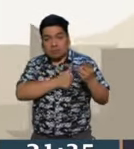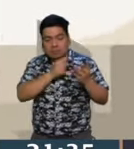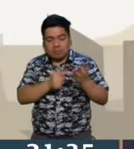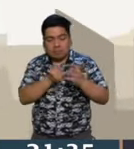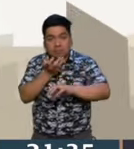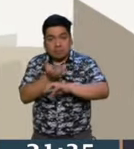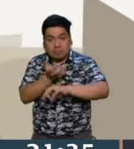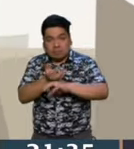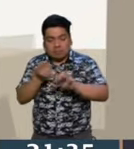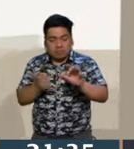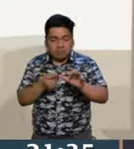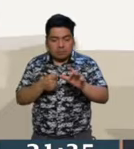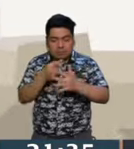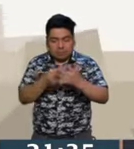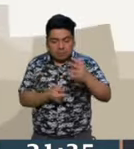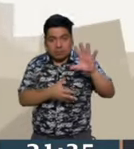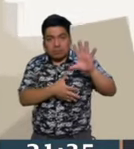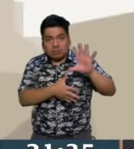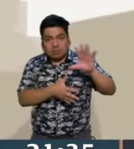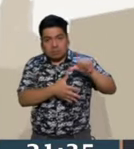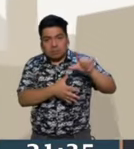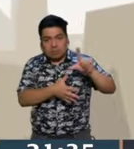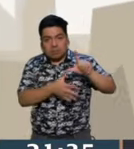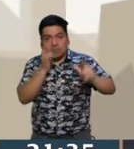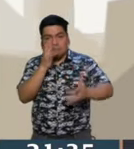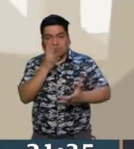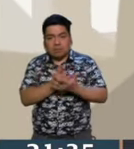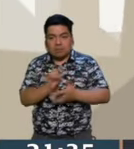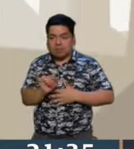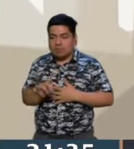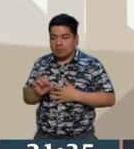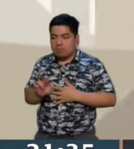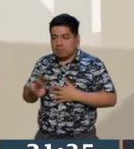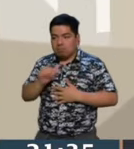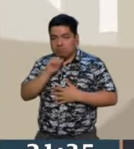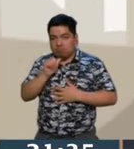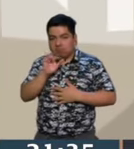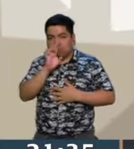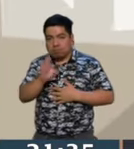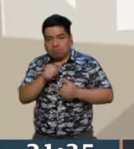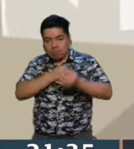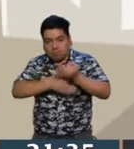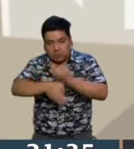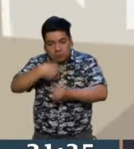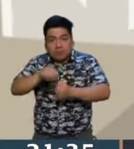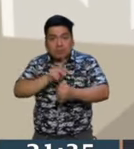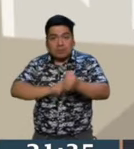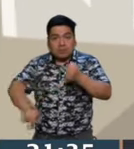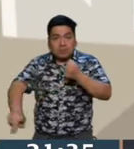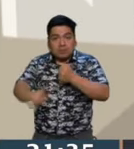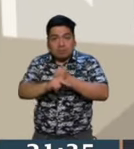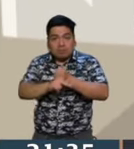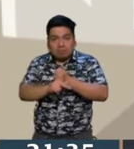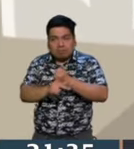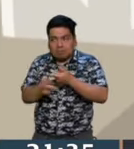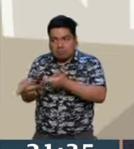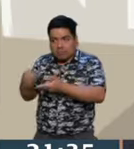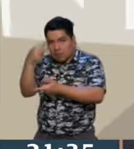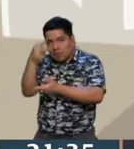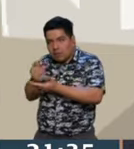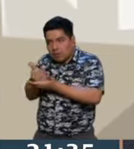el jefe de la poca diplomacia española, europea, pero también Rusia, pero también Canadá, pero también Estados Unidos, y bueno,